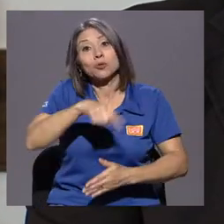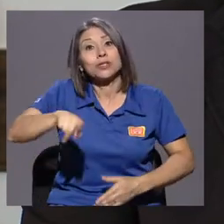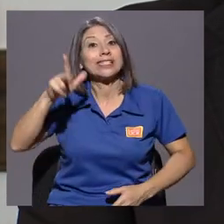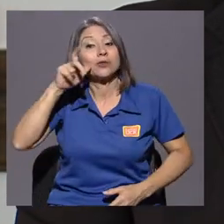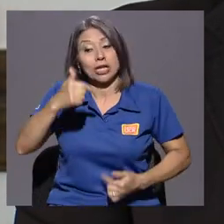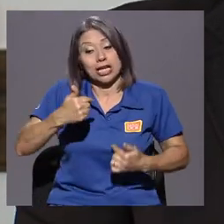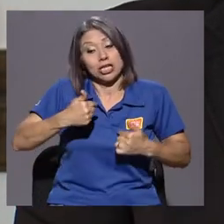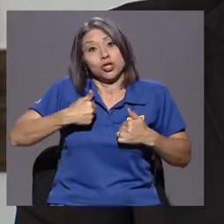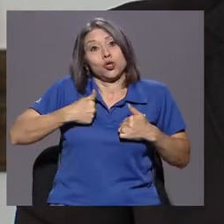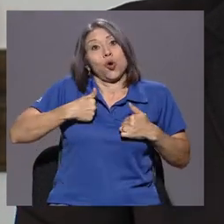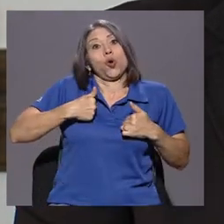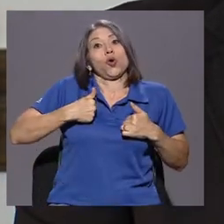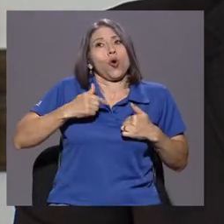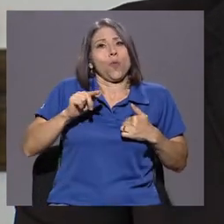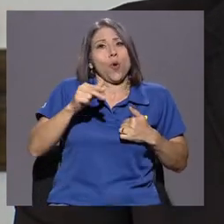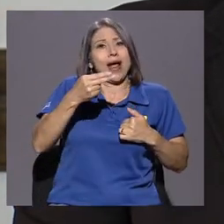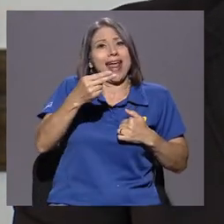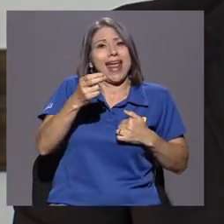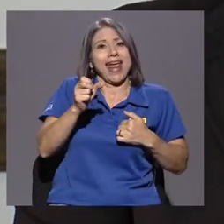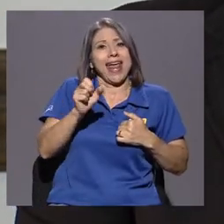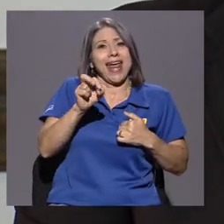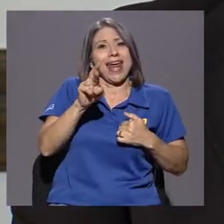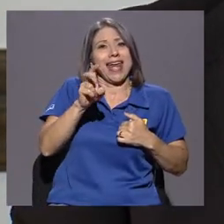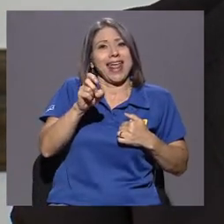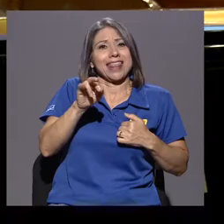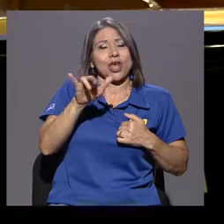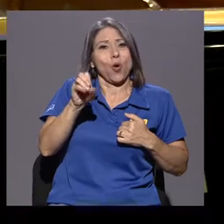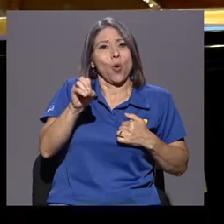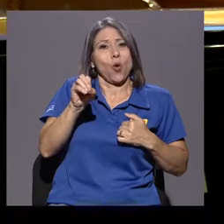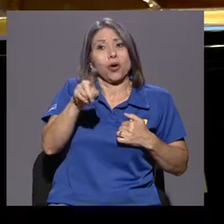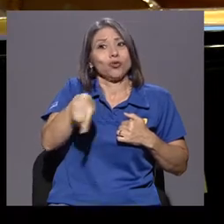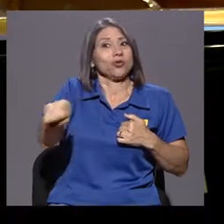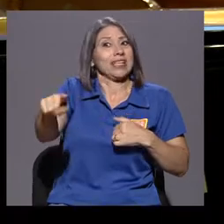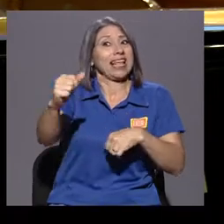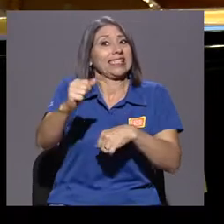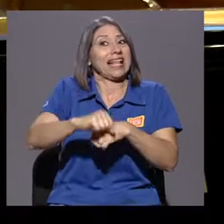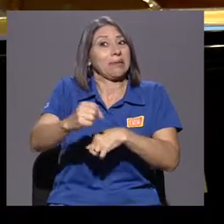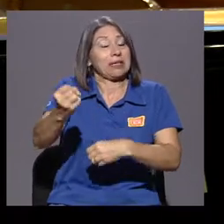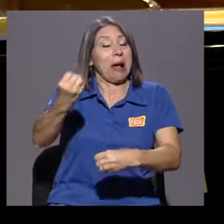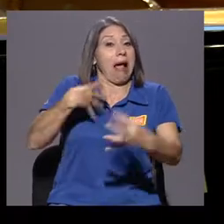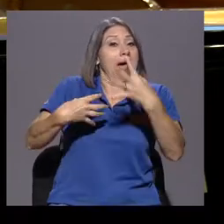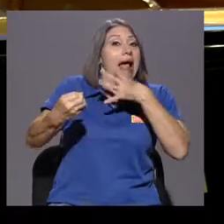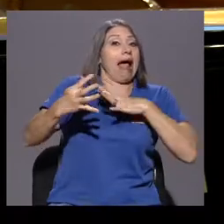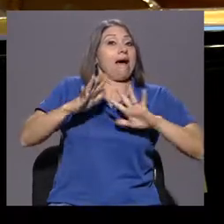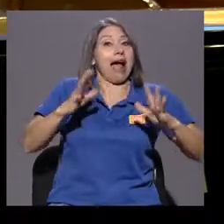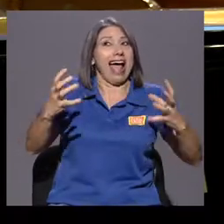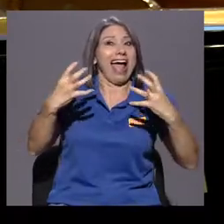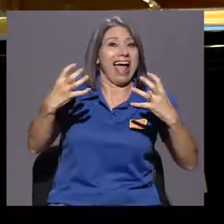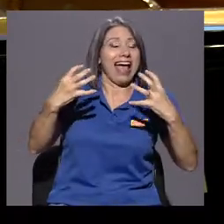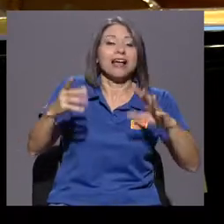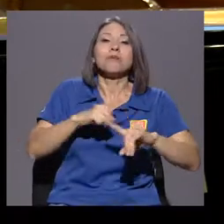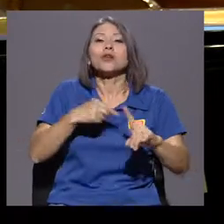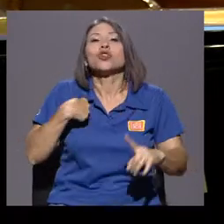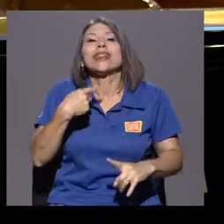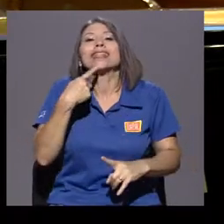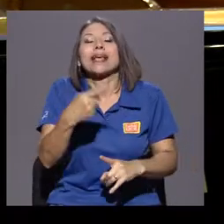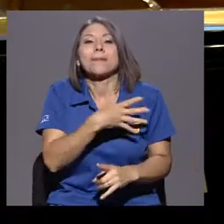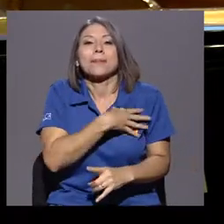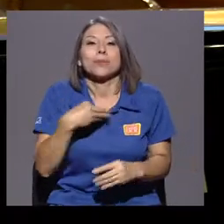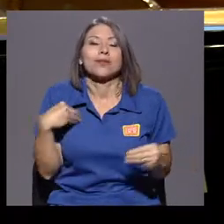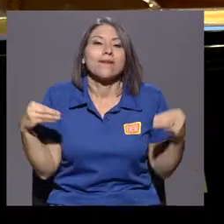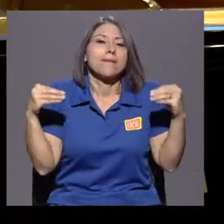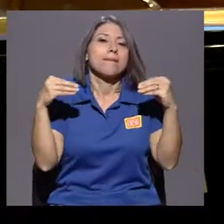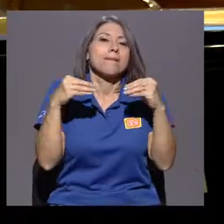a riesgo de que me apedreen a riesgo de que me abuchean te tendría que decir que me gustaba mucho más la dinámica